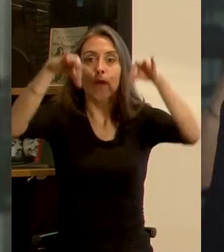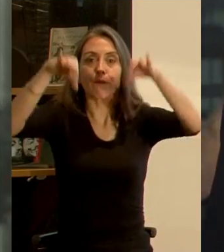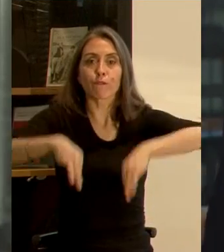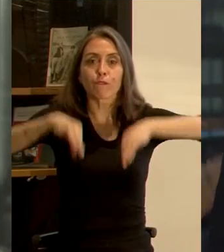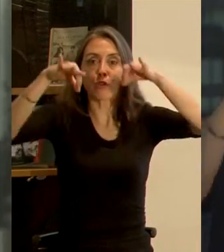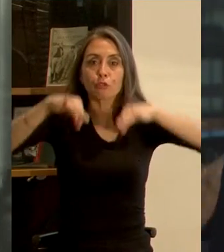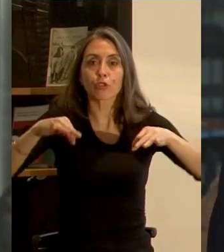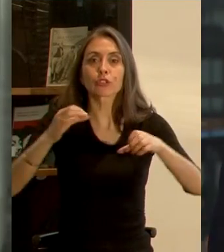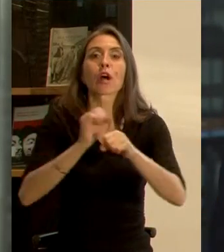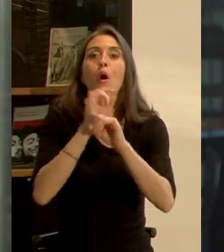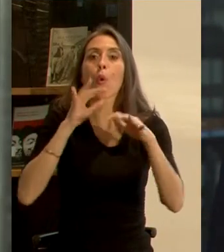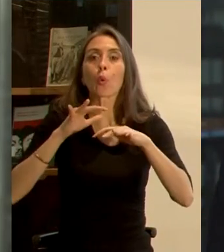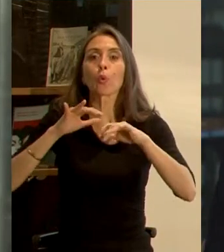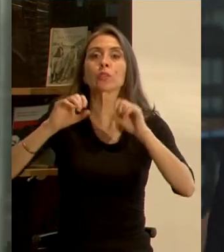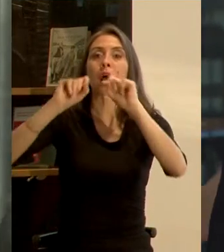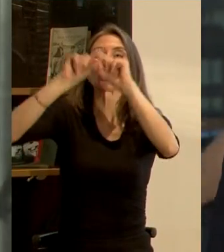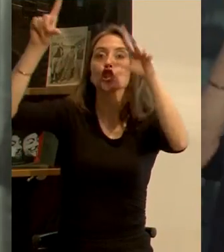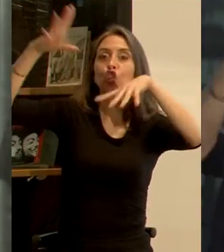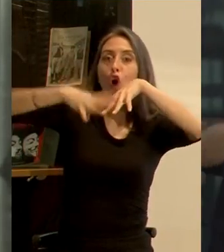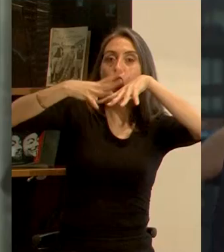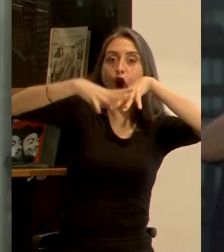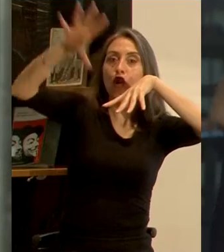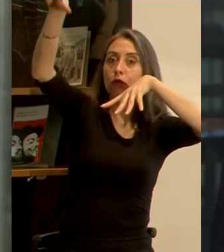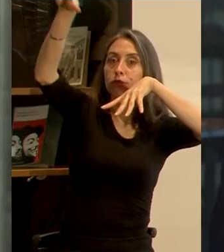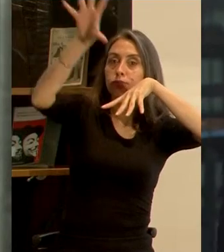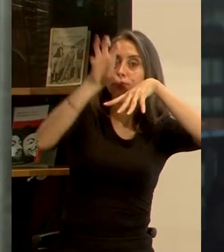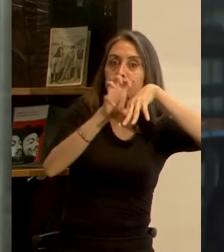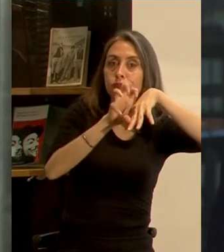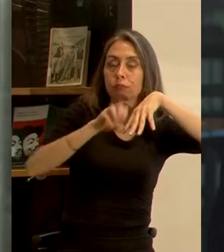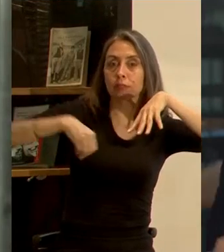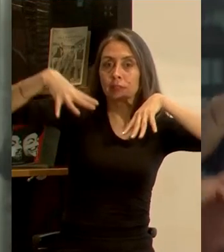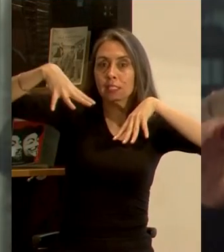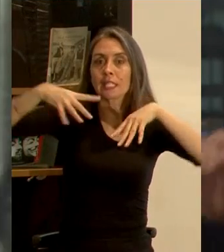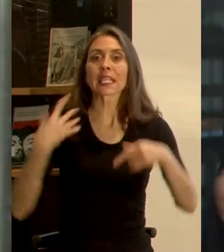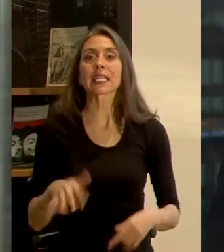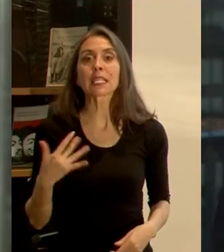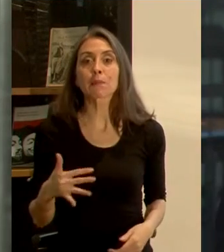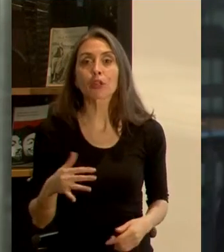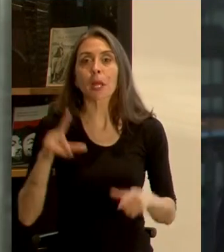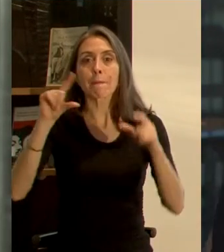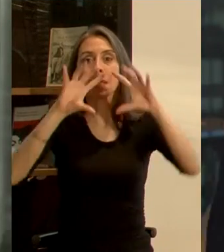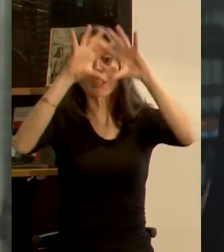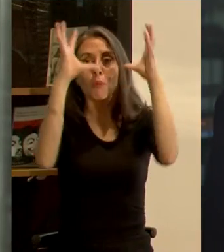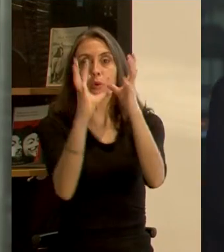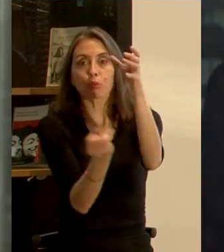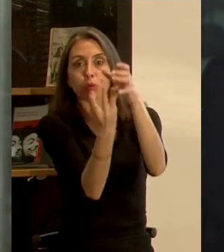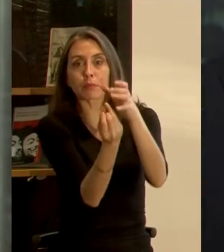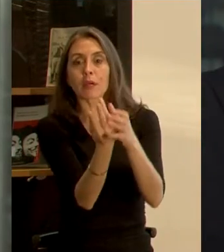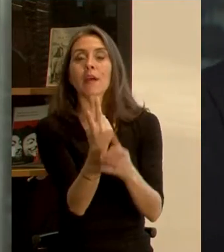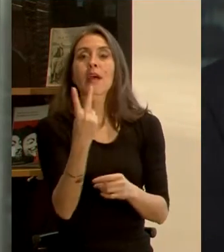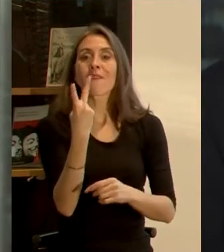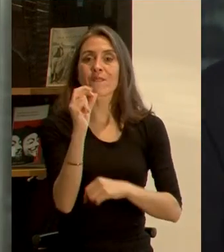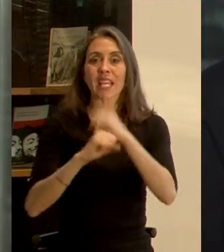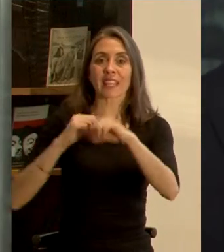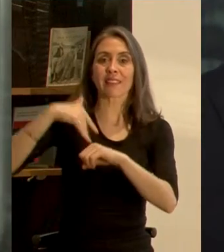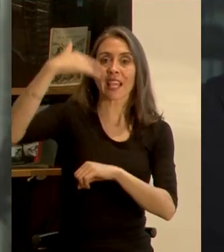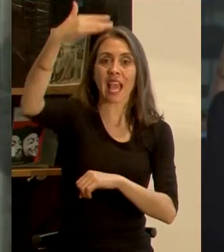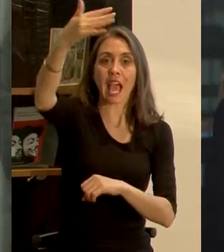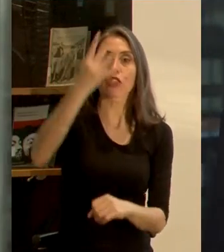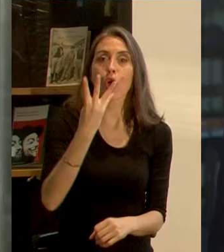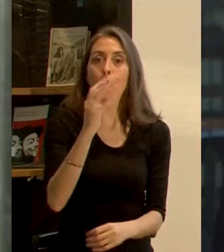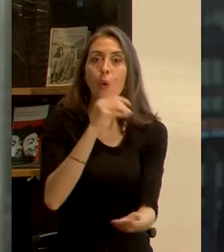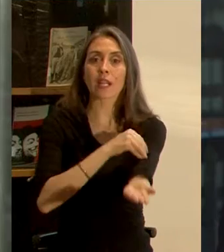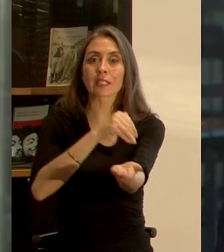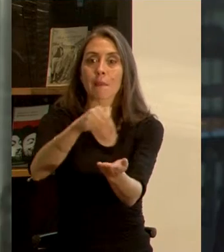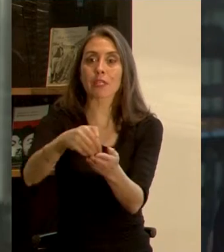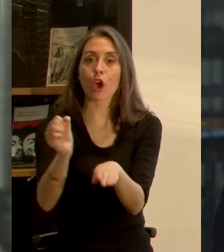porque vamos a usar la energía solar como fuente energética. ¿Y por qué es importante? Porque en los 20 próximos años se van a construir 40 millones